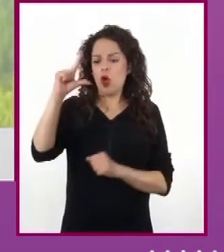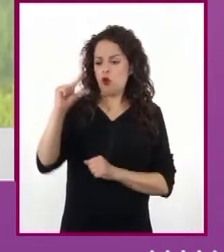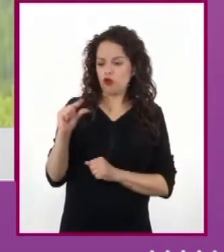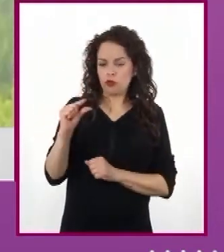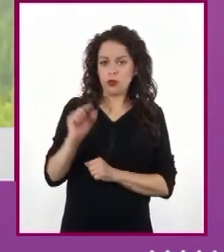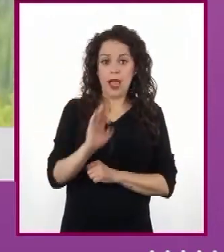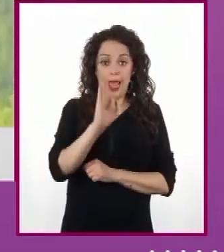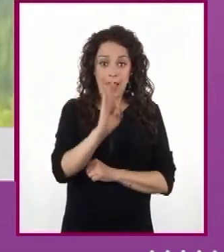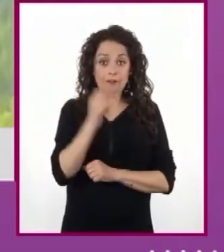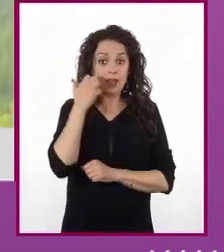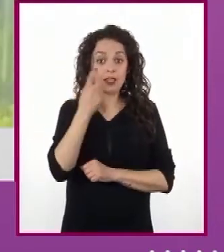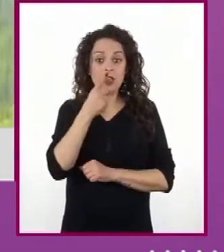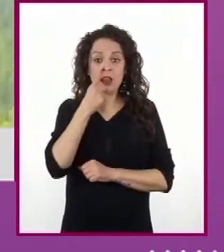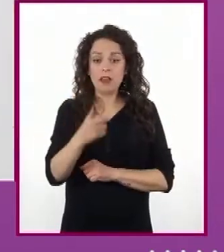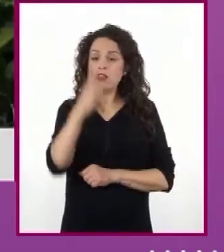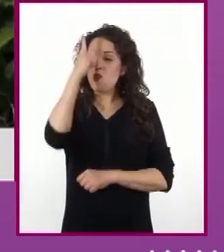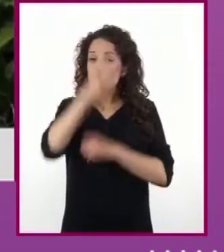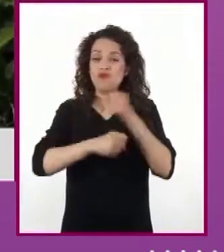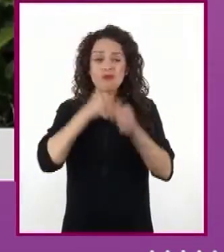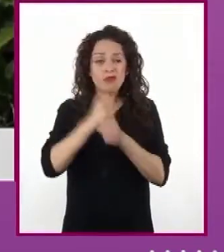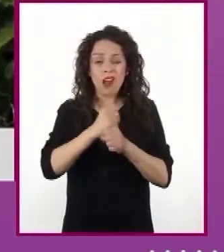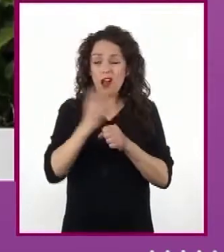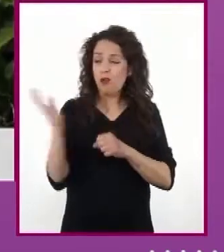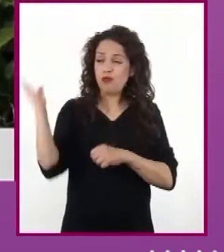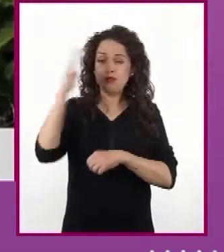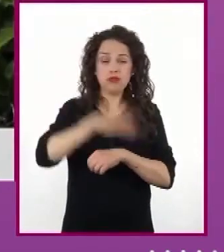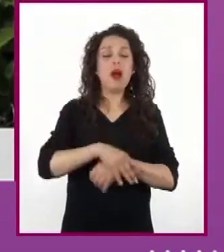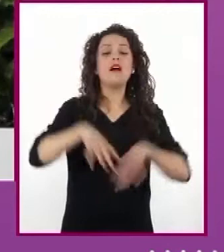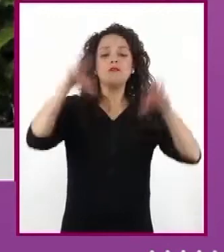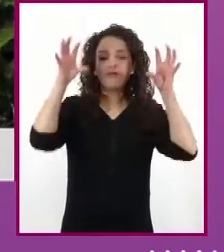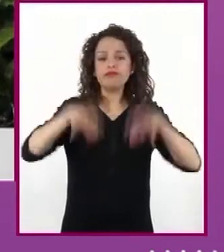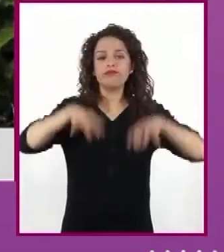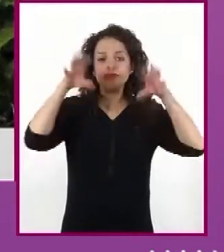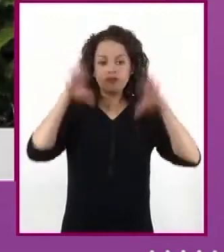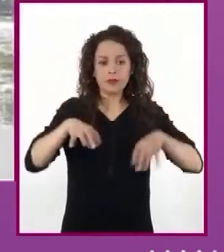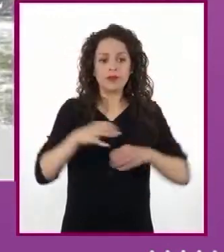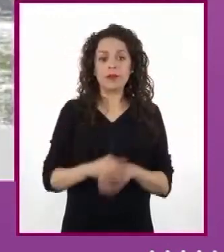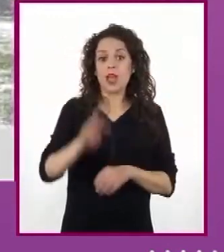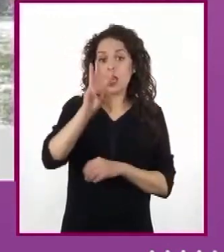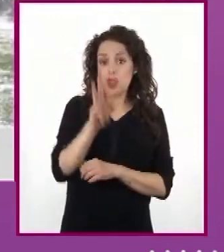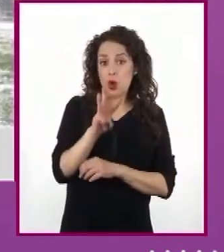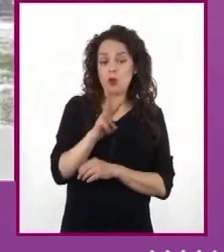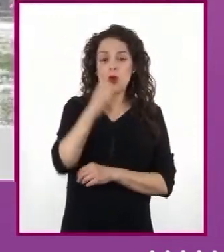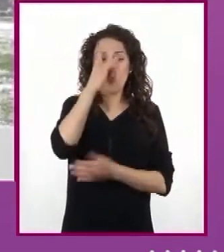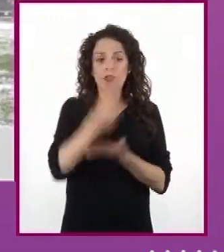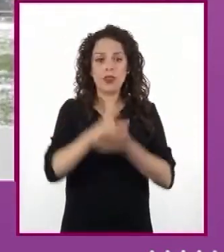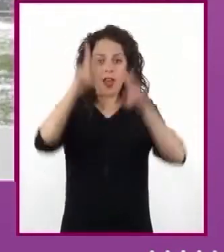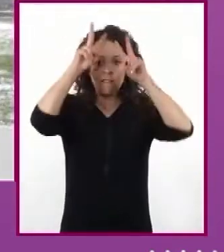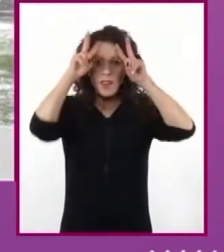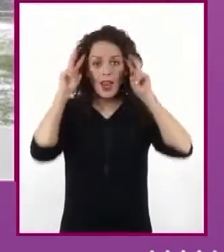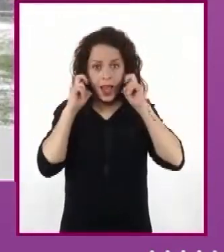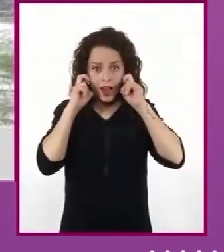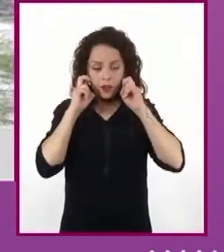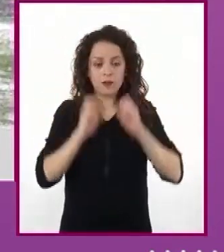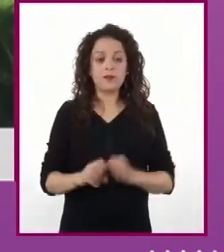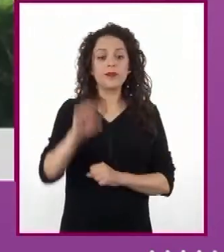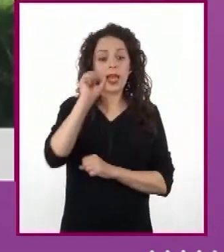indica lluvias todo el año. W, lluvias en verano. S, lluvias en